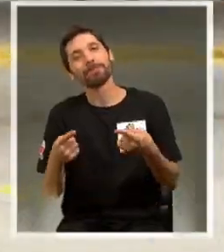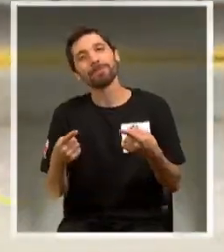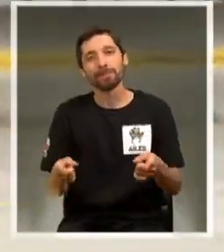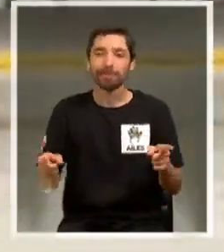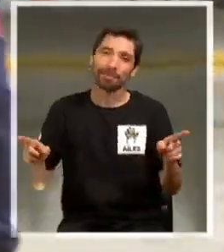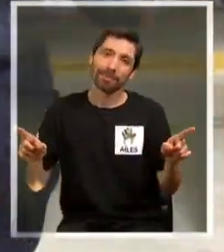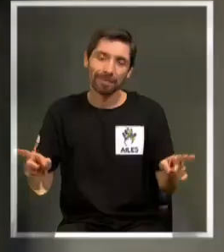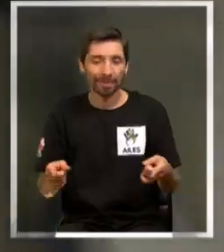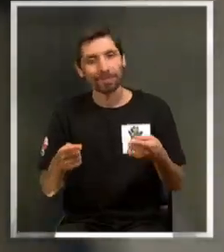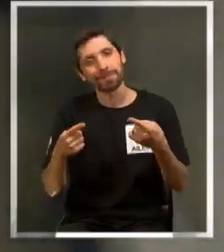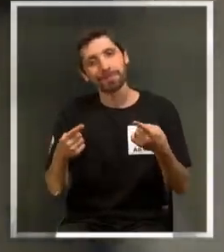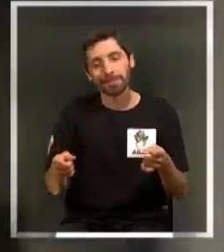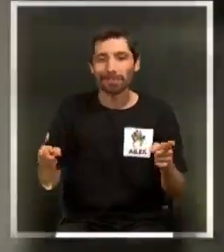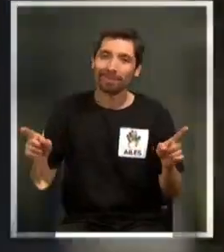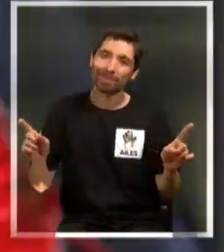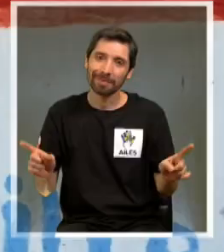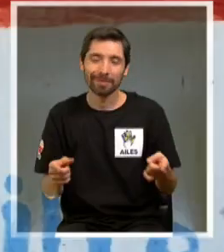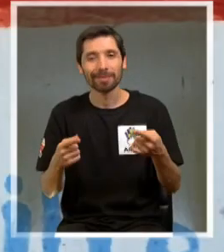¡Gracias!